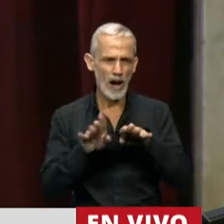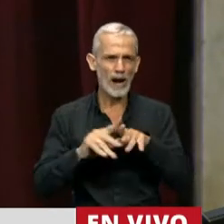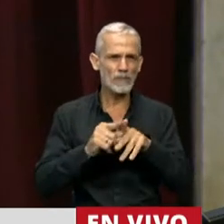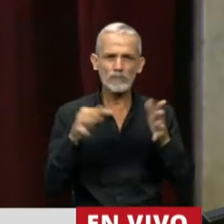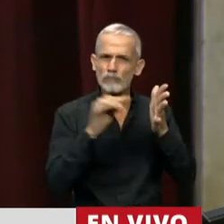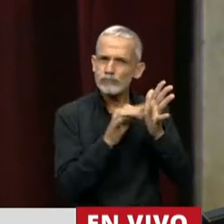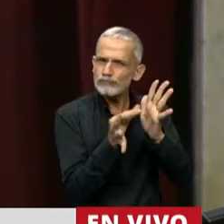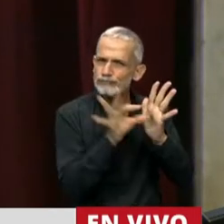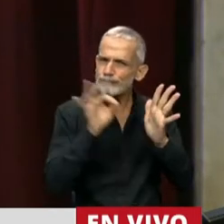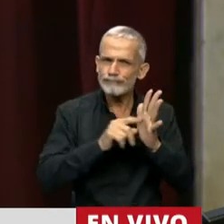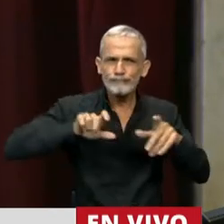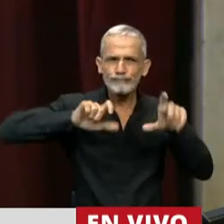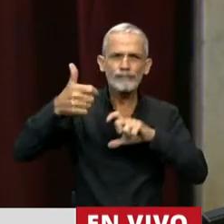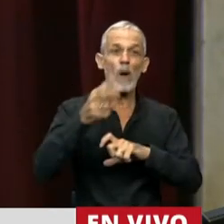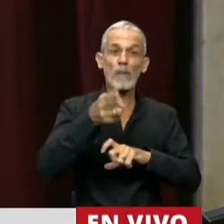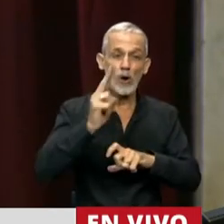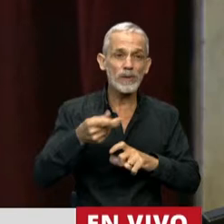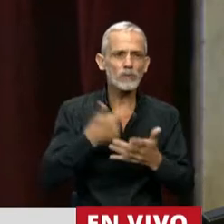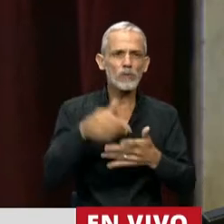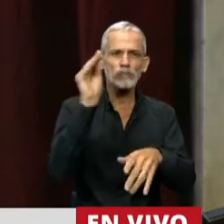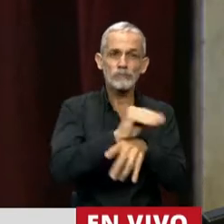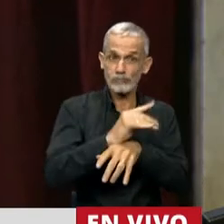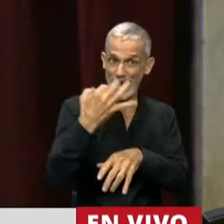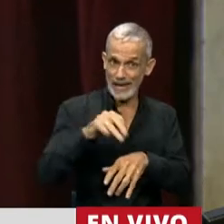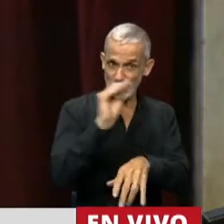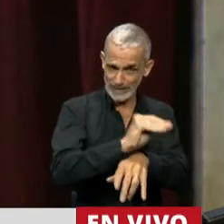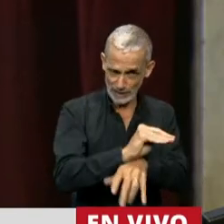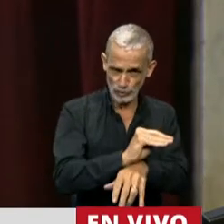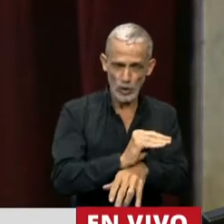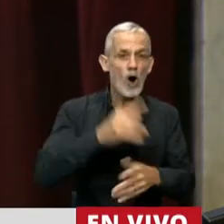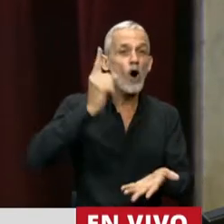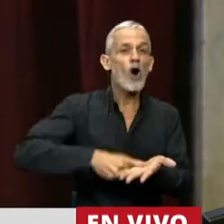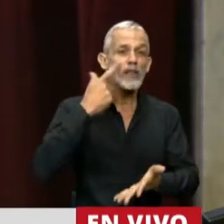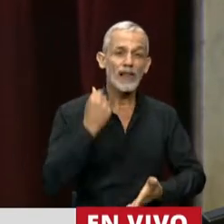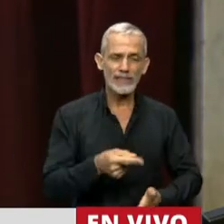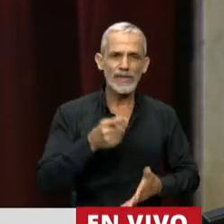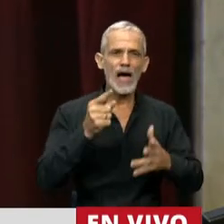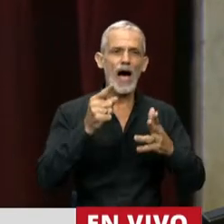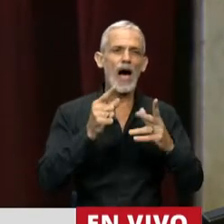la prohibición de indexación a las obligaciones alimentarias. Orden del día